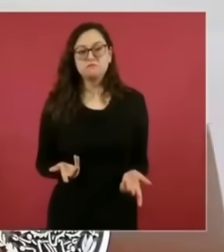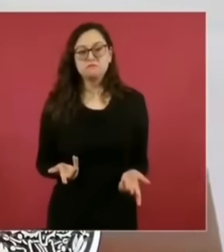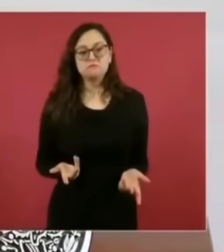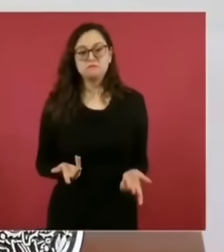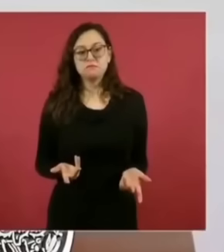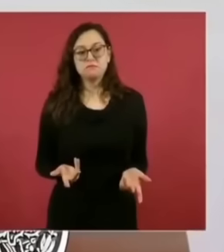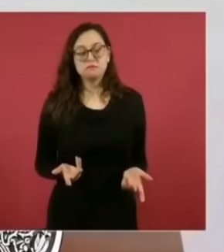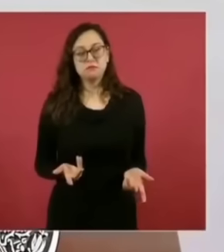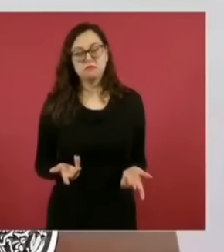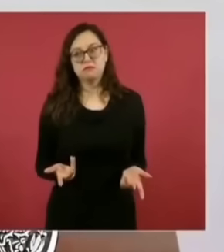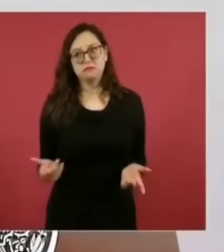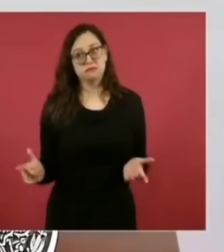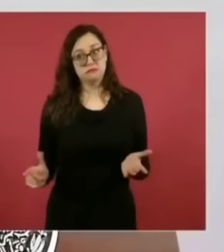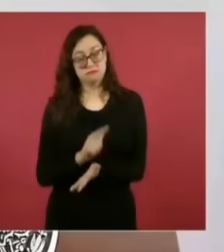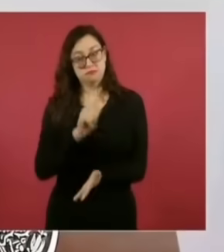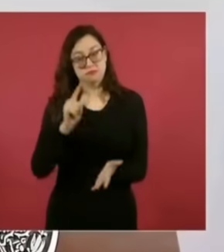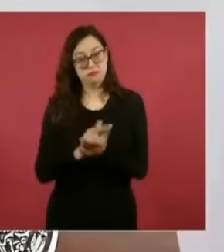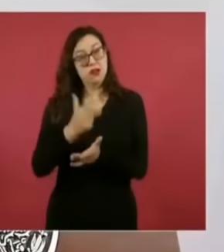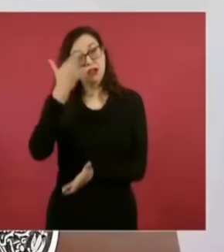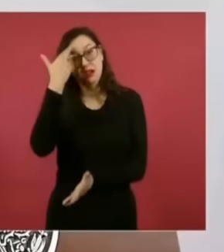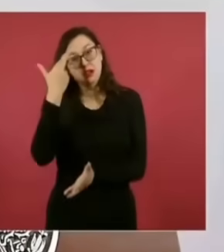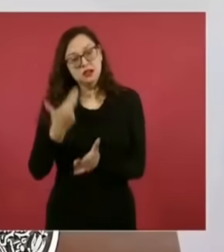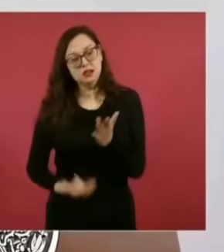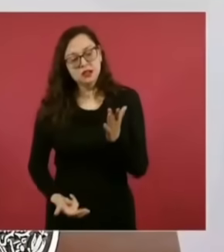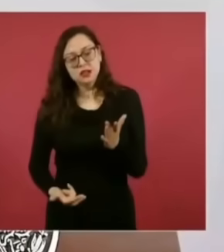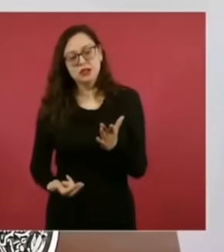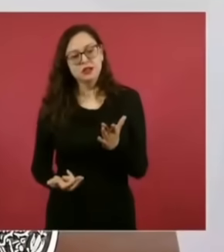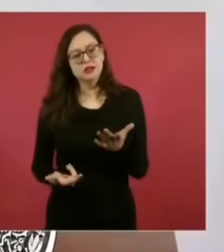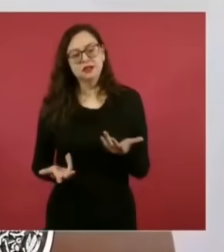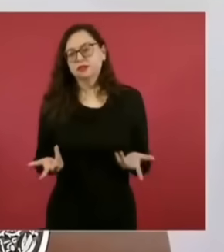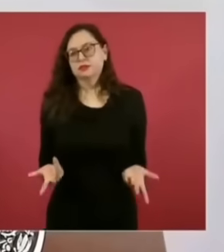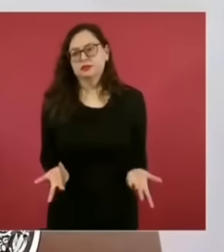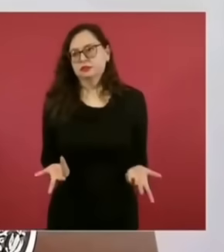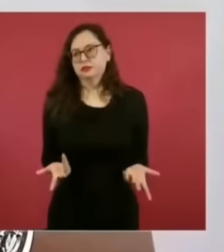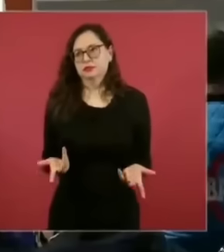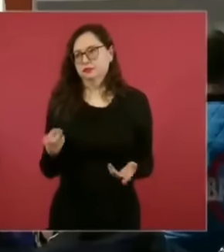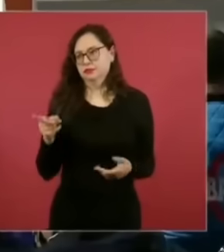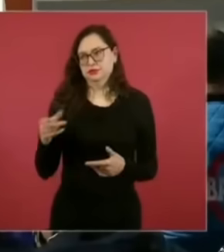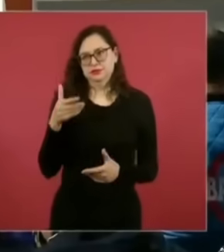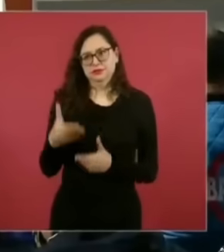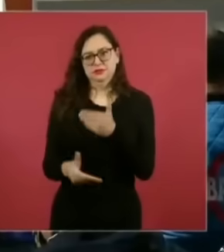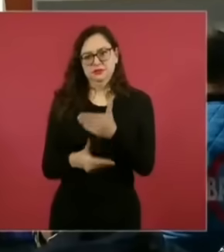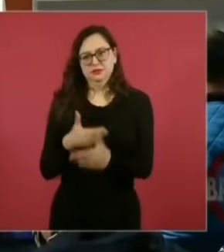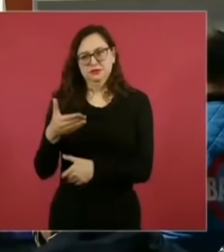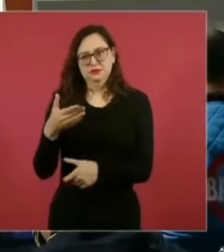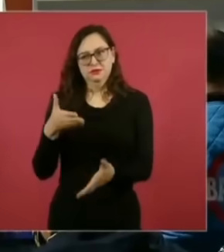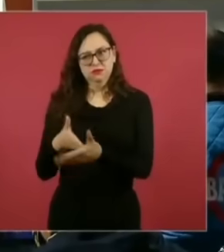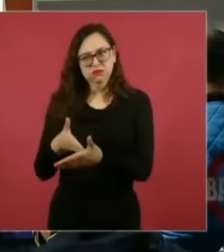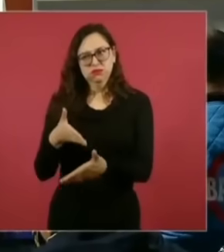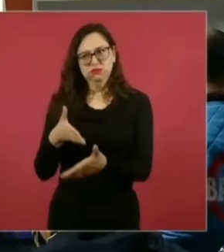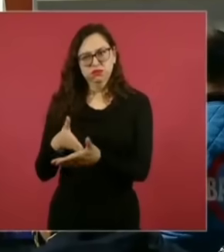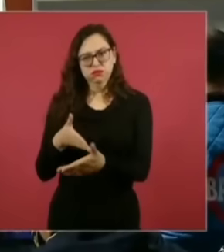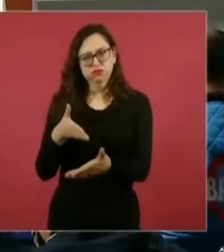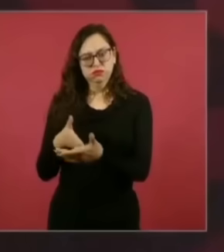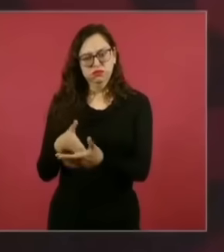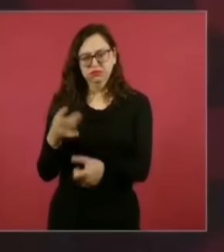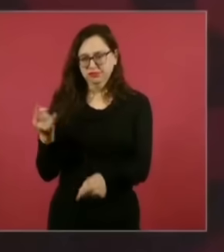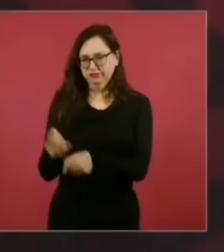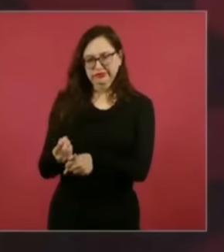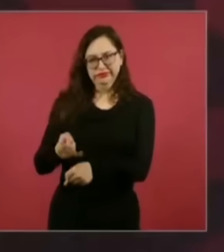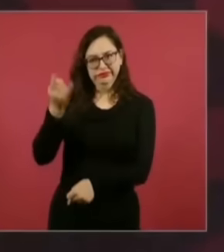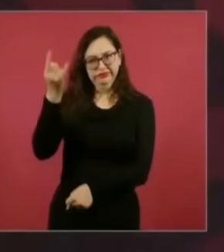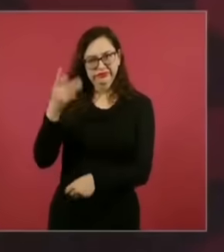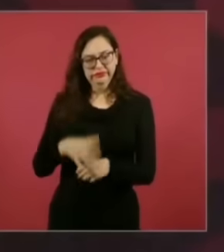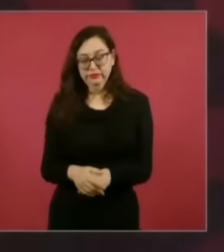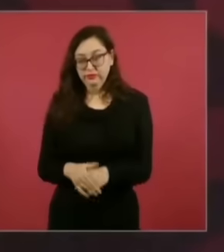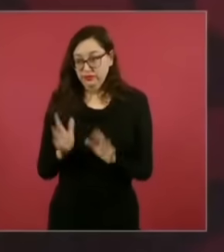no voy a decir ilegal, pero innecesario, improcedente. porque ya es